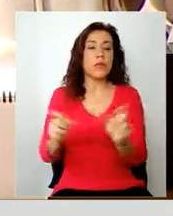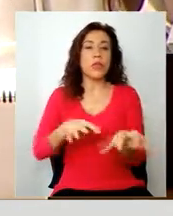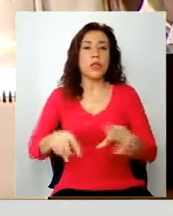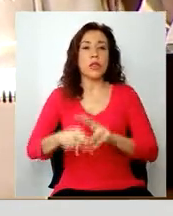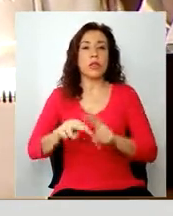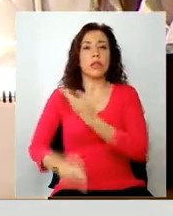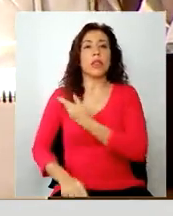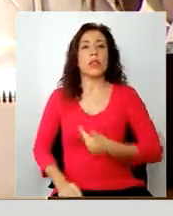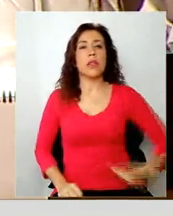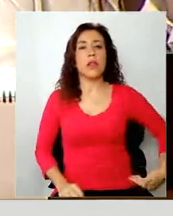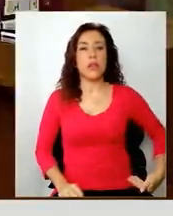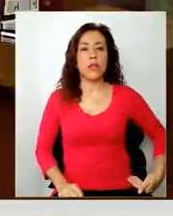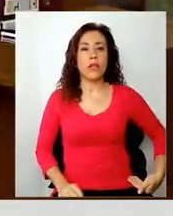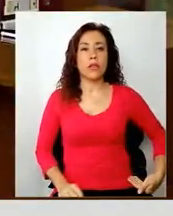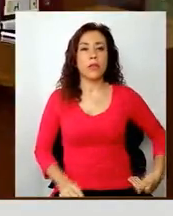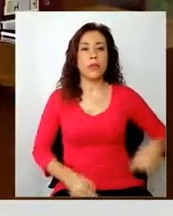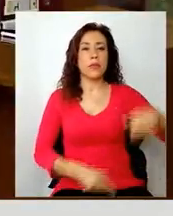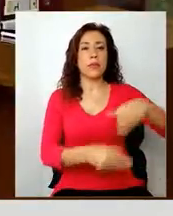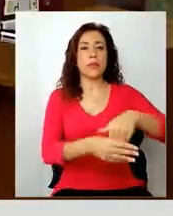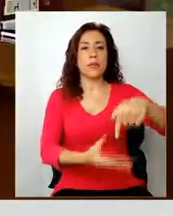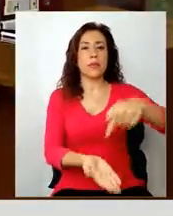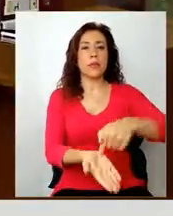en votación